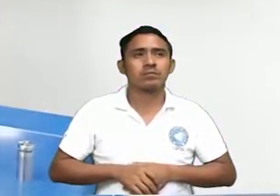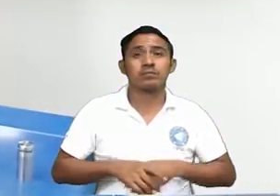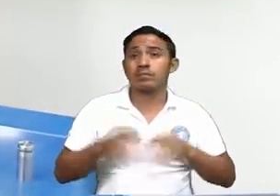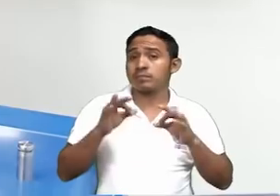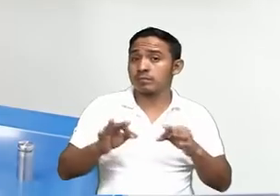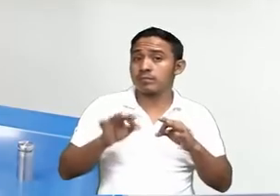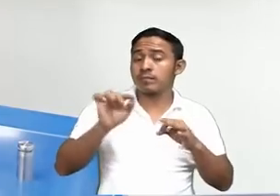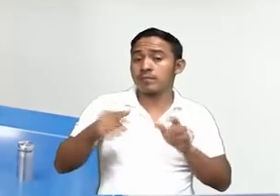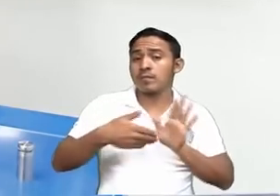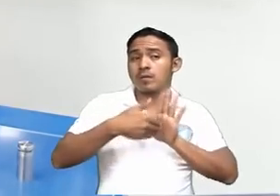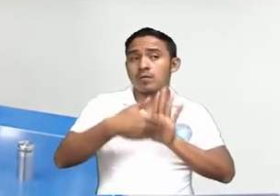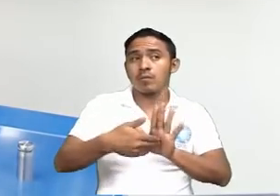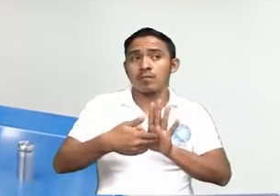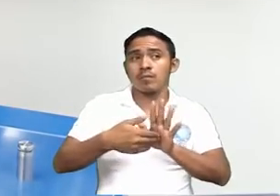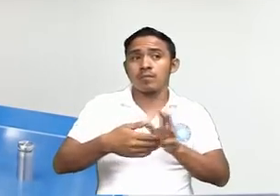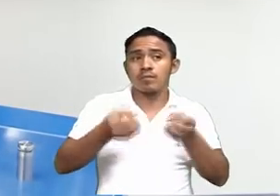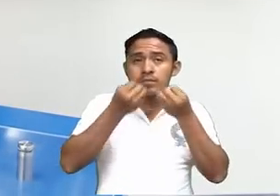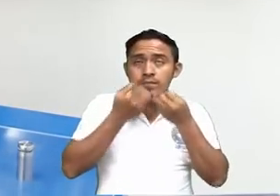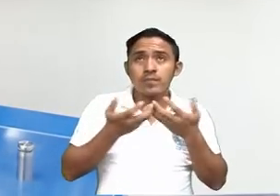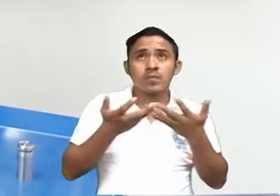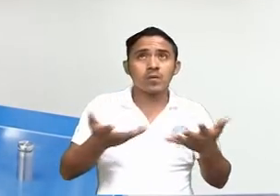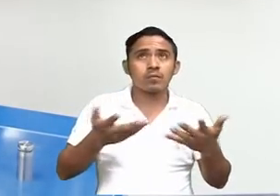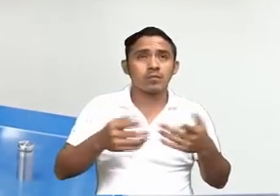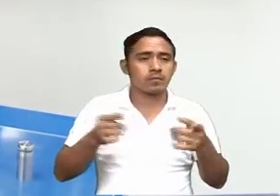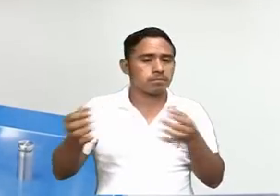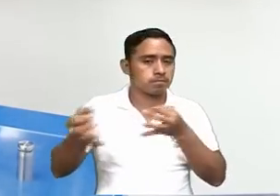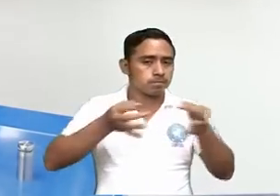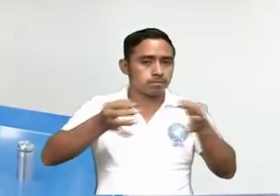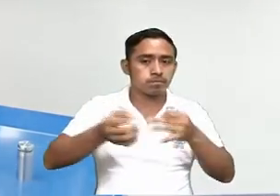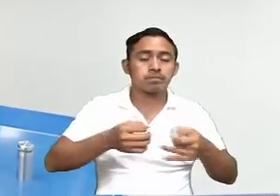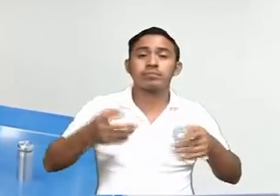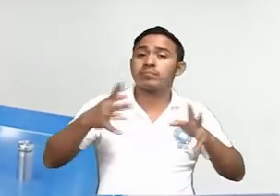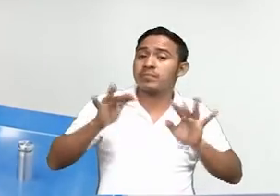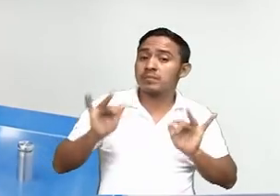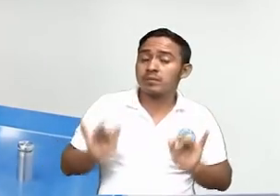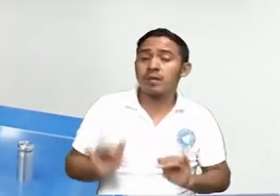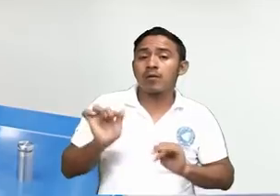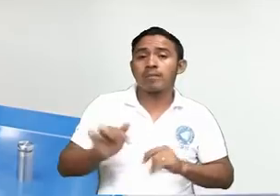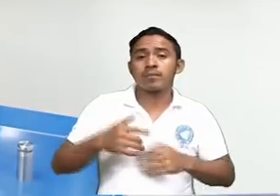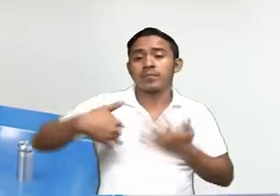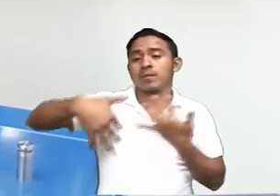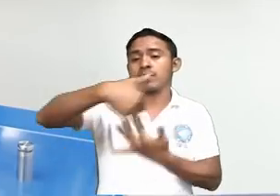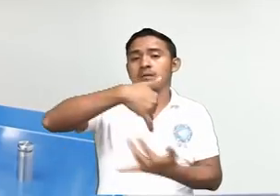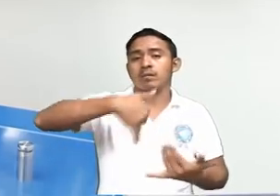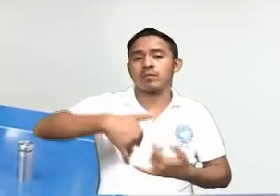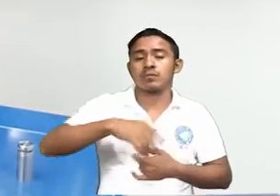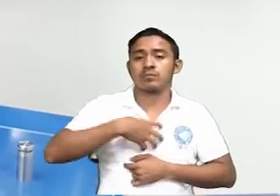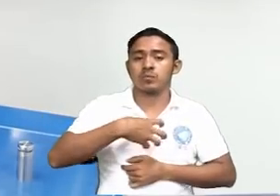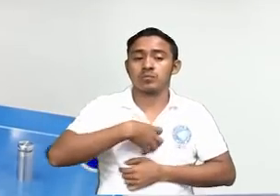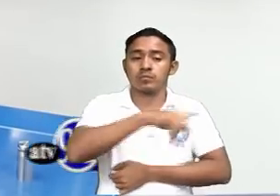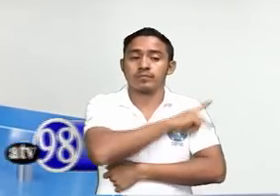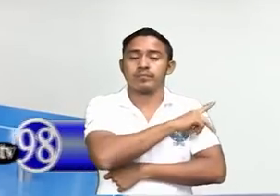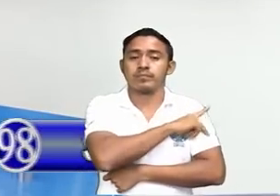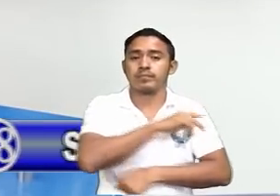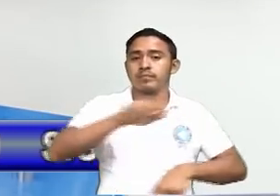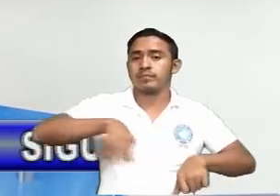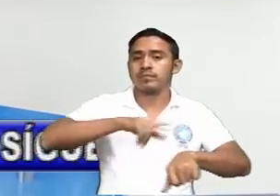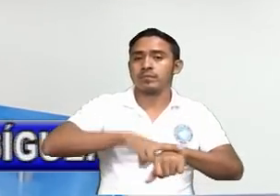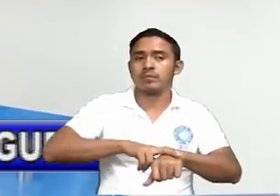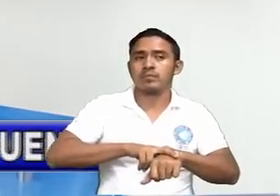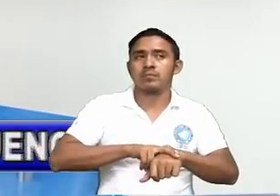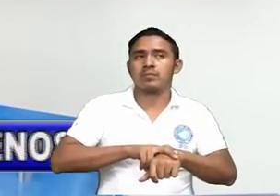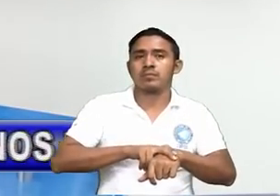Bien, ahí están precisamente informes y en detalles en vivo y directo ahora mismo declaraciones de nuestra Policía Nacional,